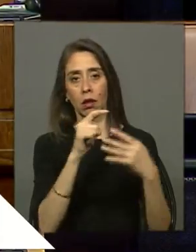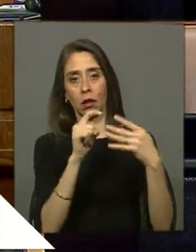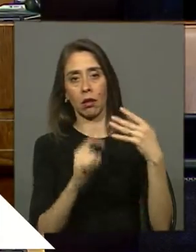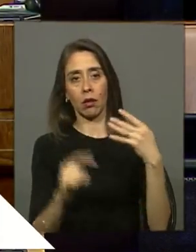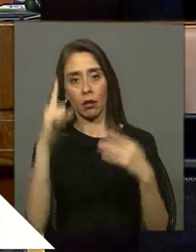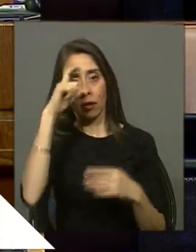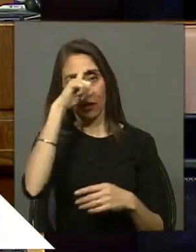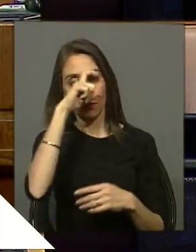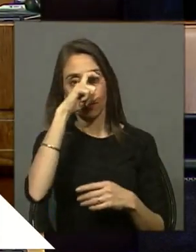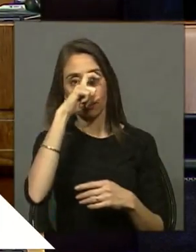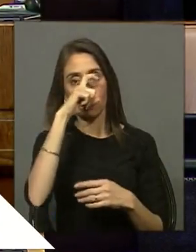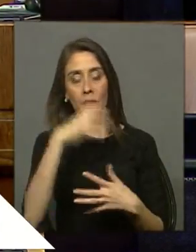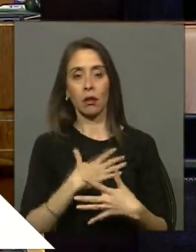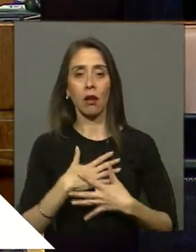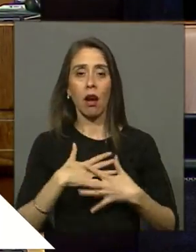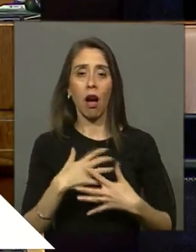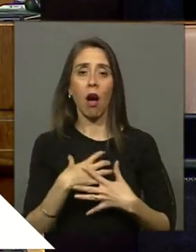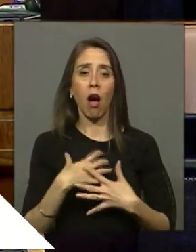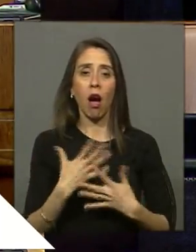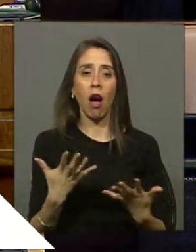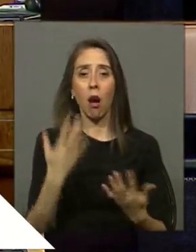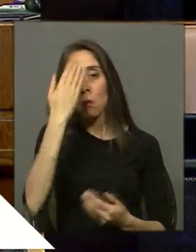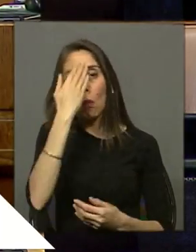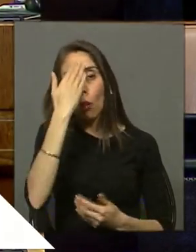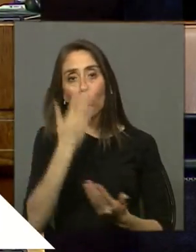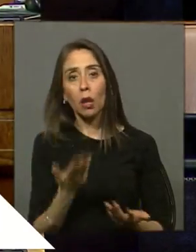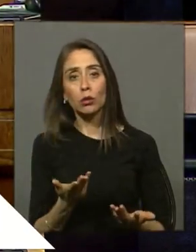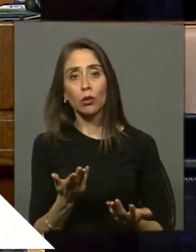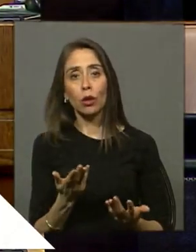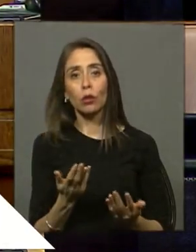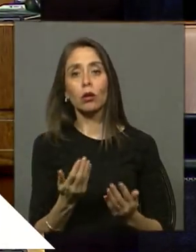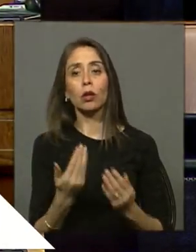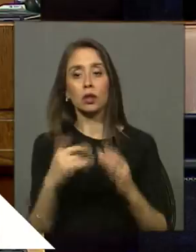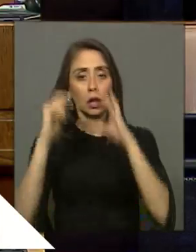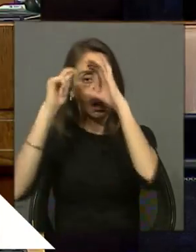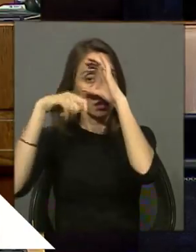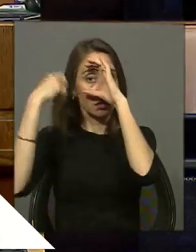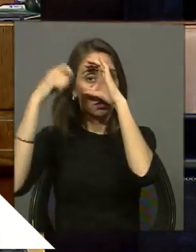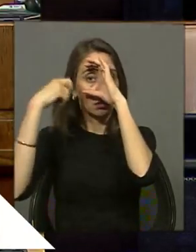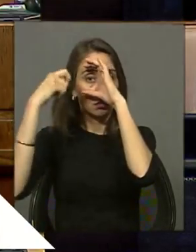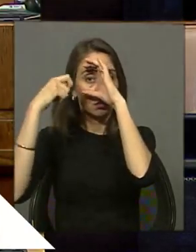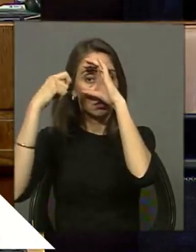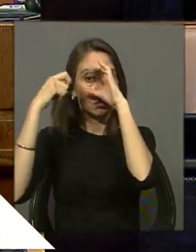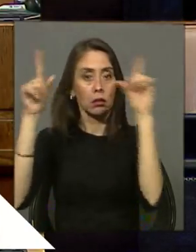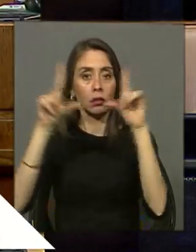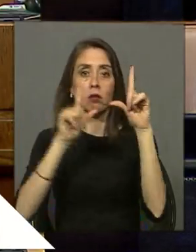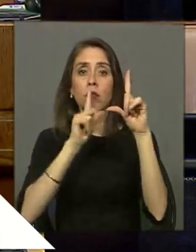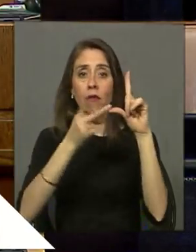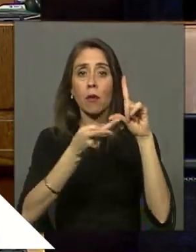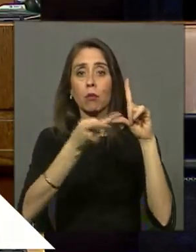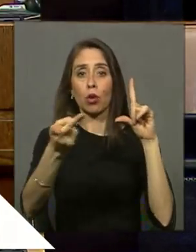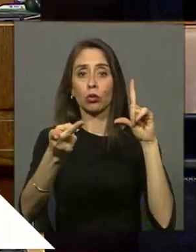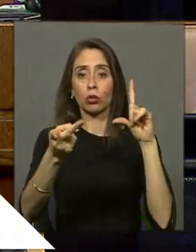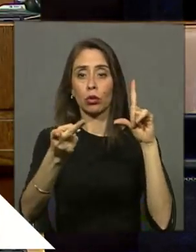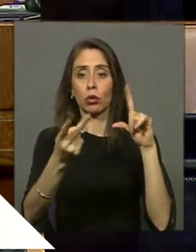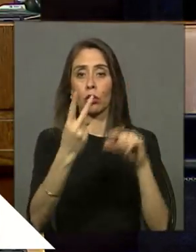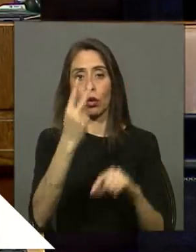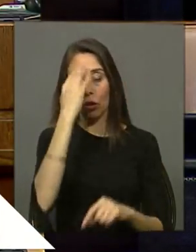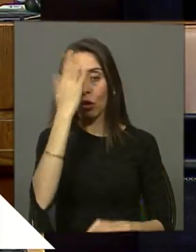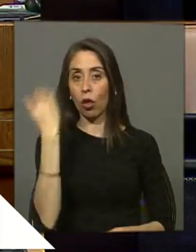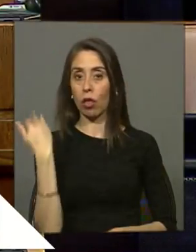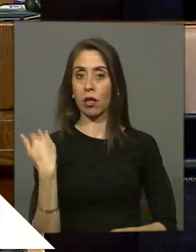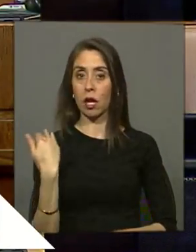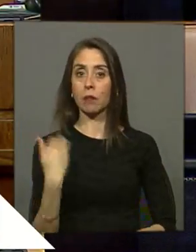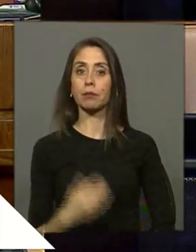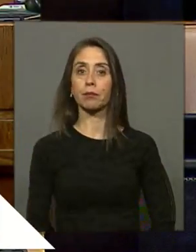han producido alarma preocupación tal como lo reflejó un reportaje en un canal de televisión hace dos días atrás